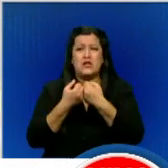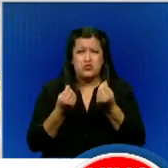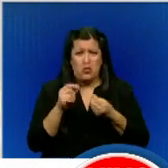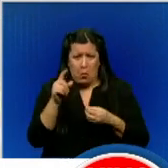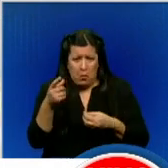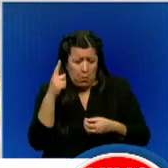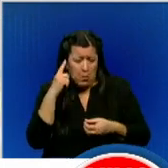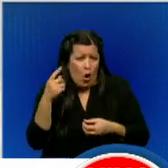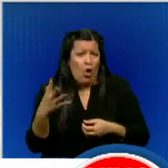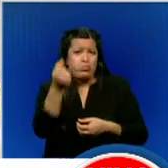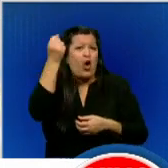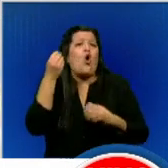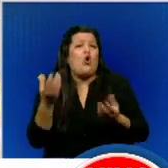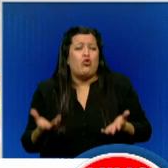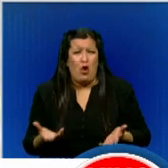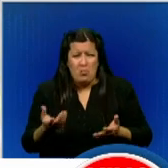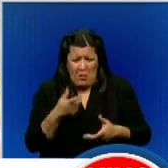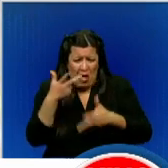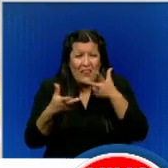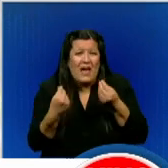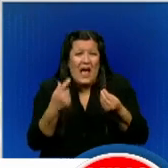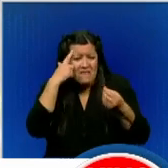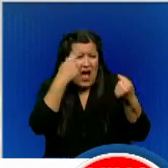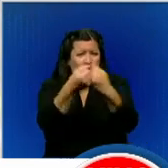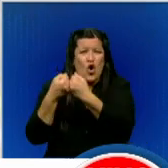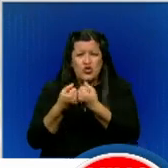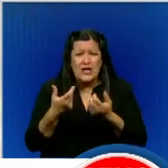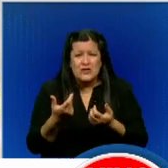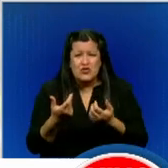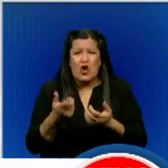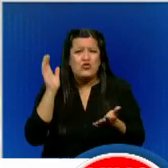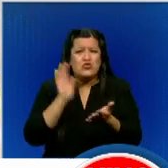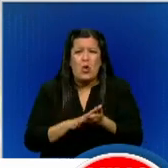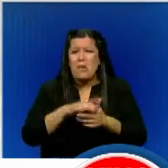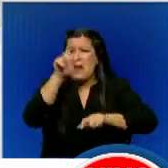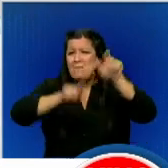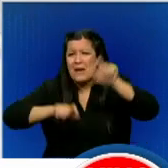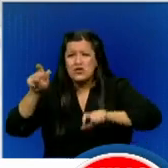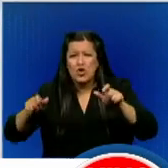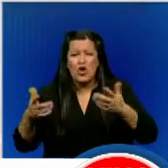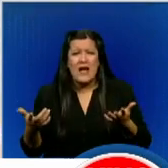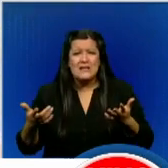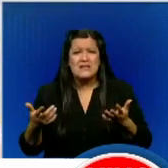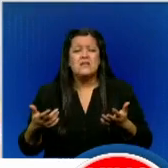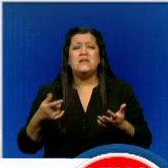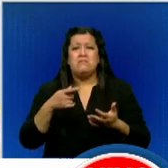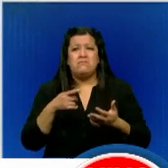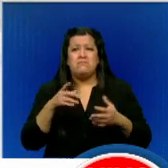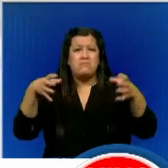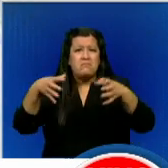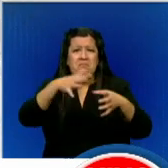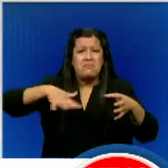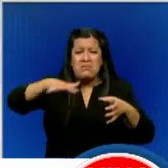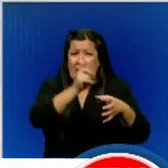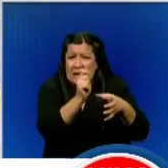logró este consenso qué consenso tienen de las personas que pertenecen a la colectiva qué va a pasar